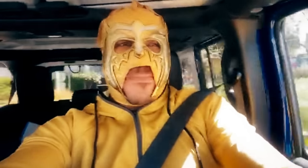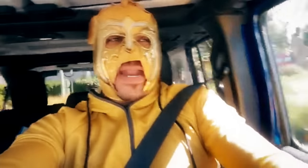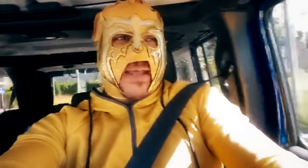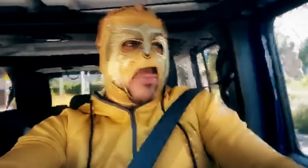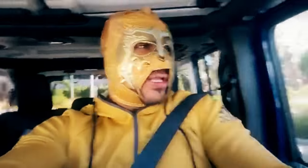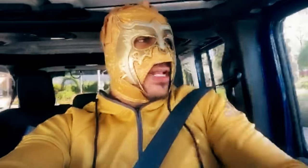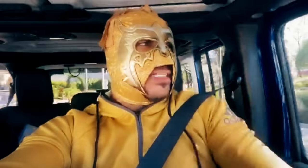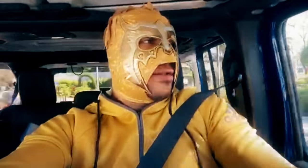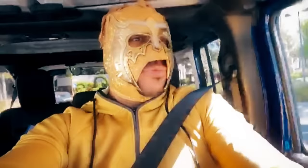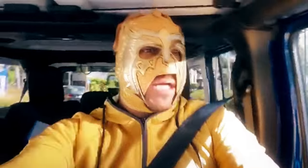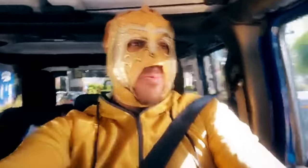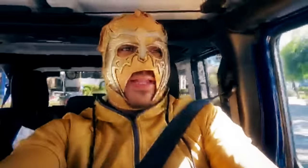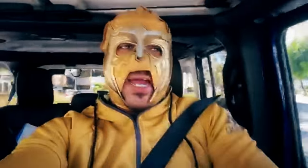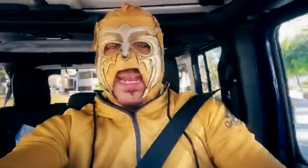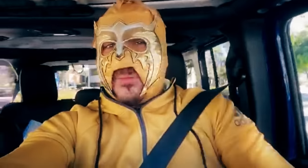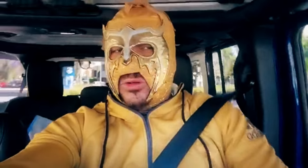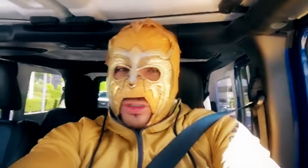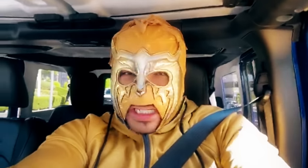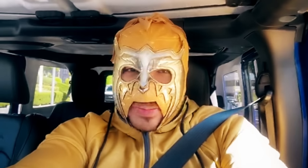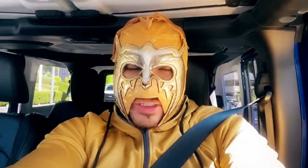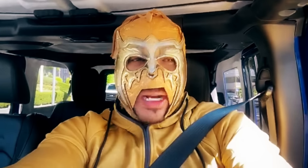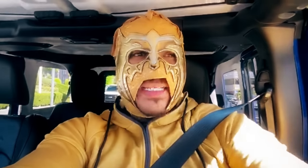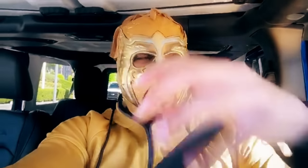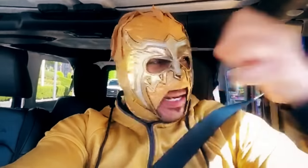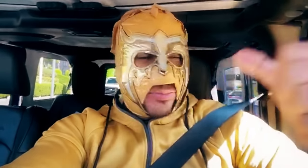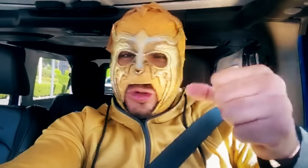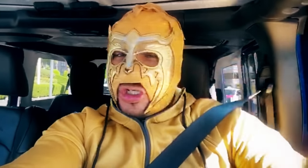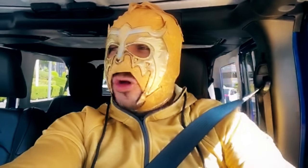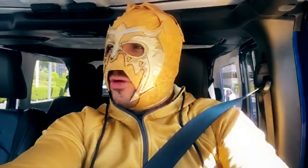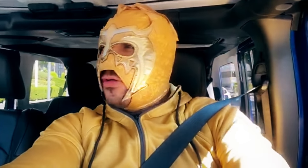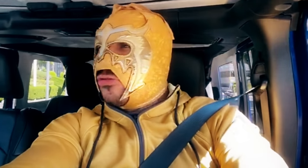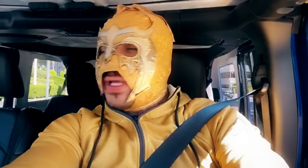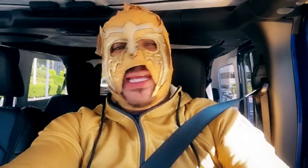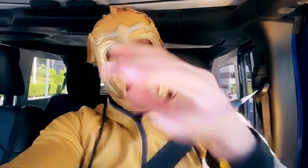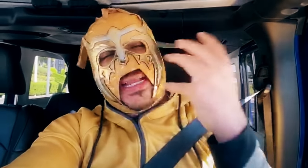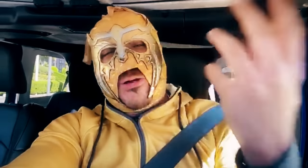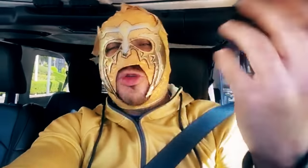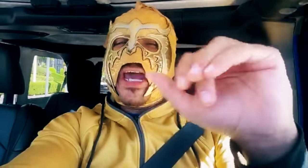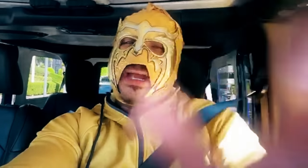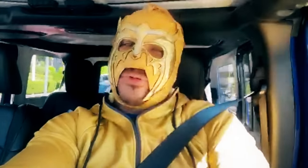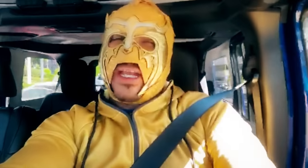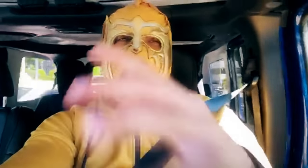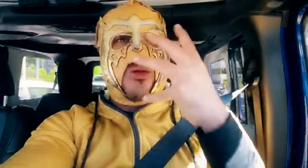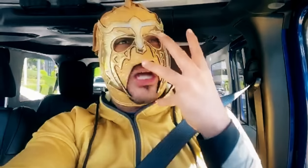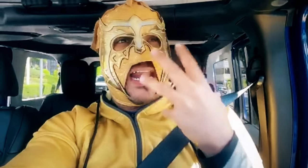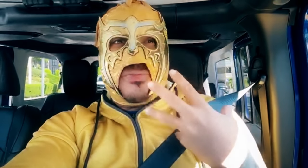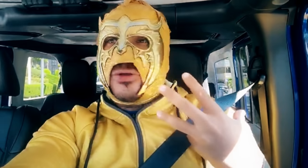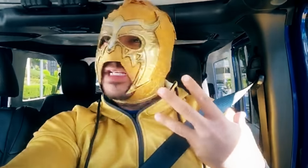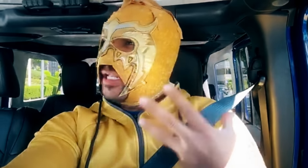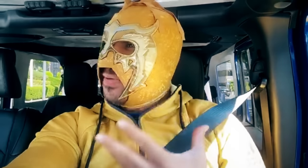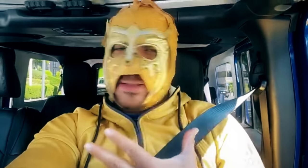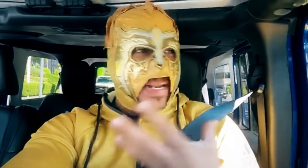no se pueden parar, cabrón, porque tienen que estar buscando para tragar, cabrón. Todas esas personas, échenle un chingo de huevos, güey, y dejen de juzgar, cabrón. Dejen de juzgar a